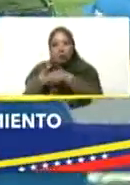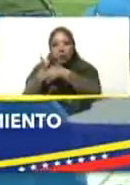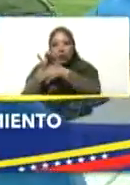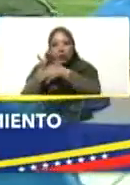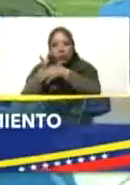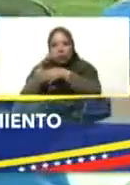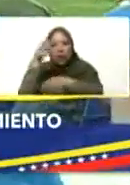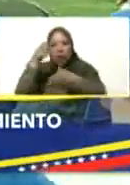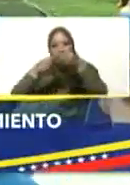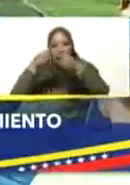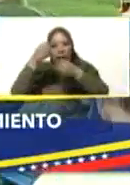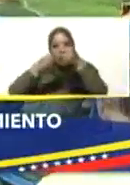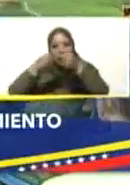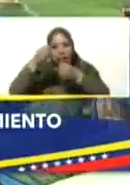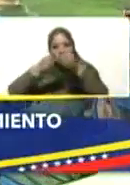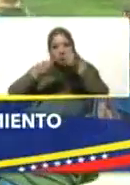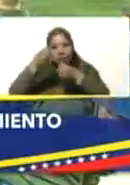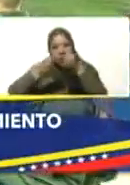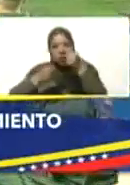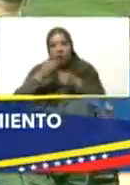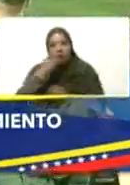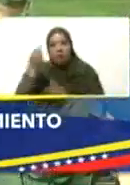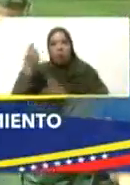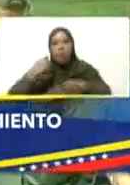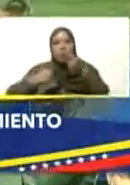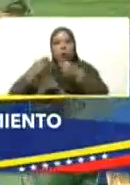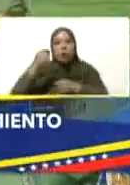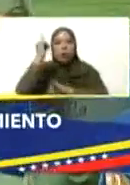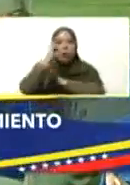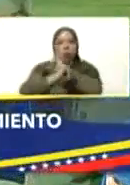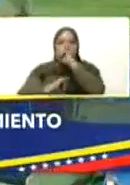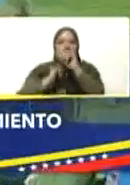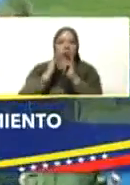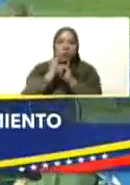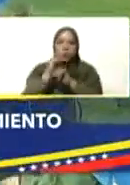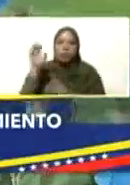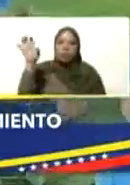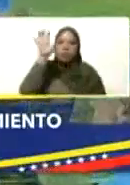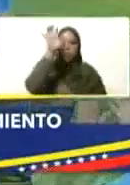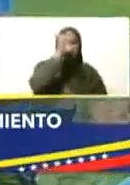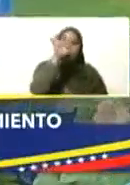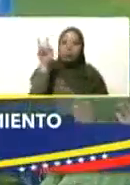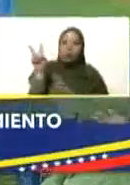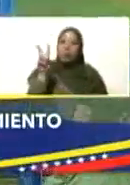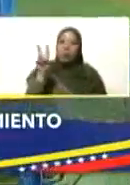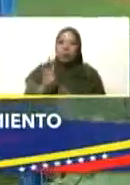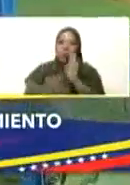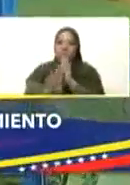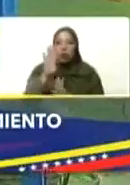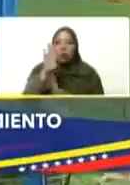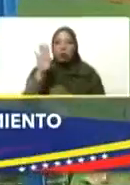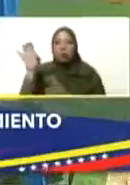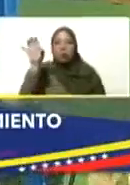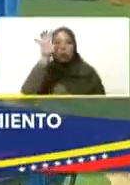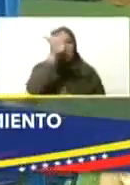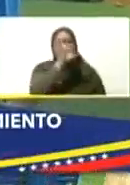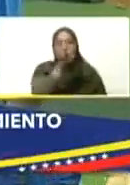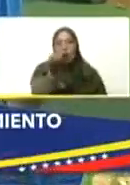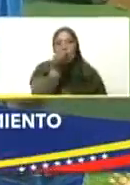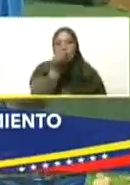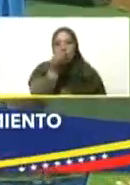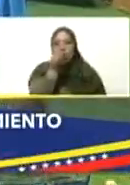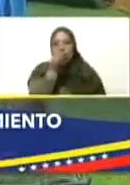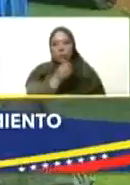leche, para llevarlo a los mercados internacionales y que Venezuela se convierta en exportadora de alimentos.